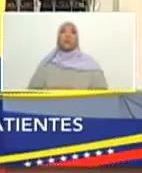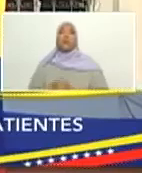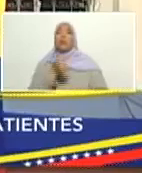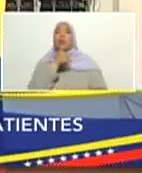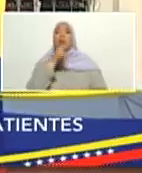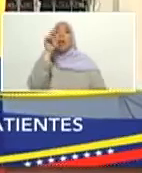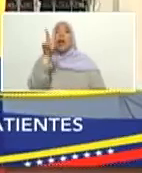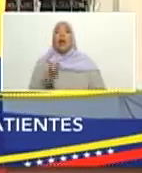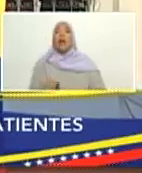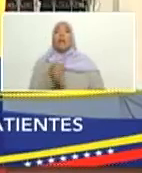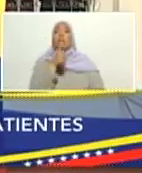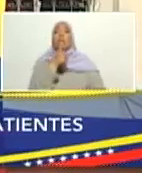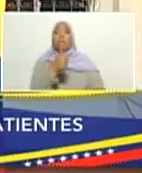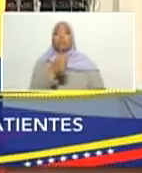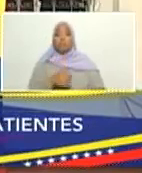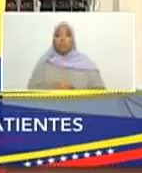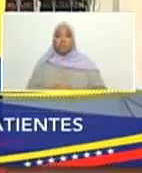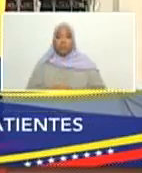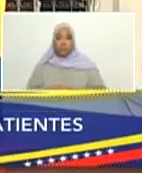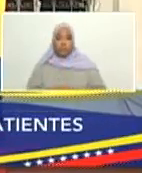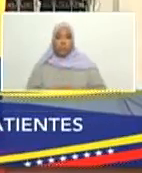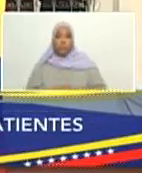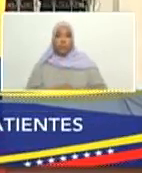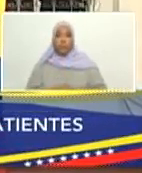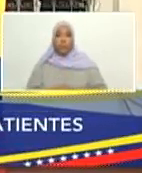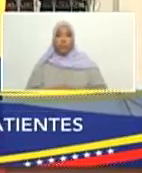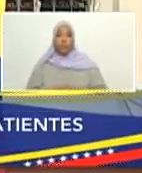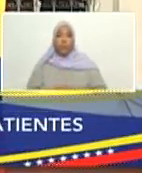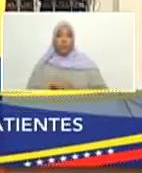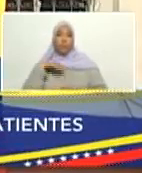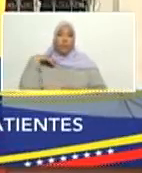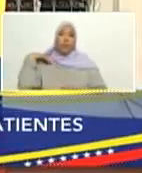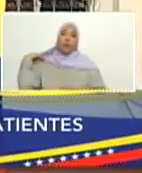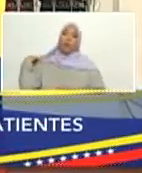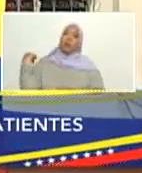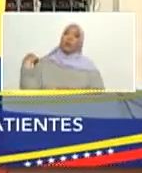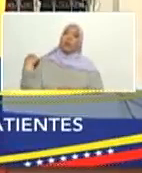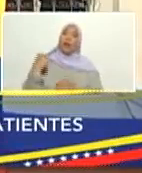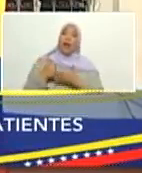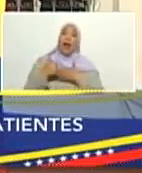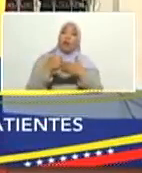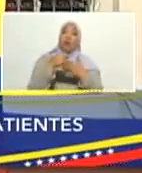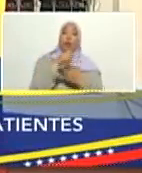Vamos a fortalecer aún más y transferir poder al poder